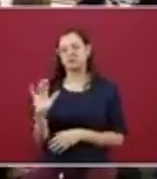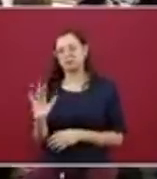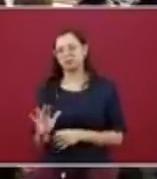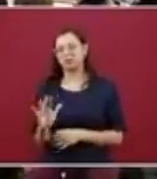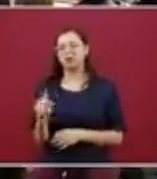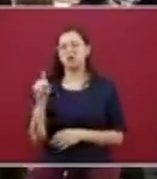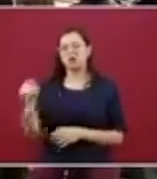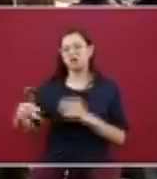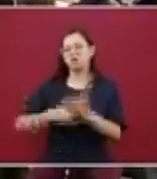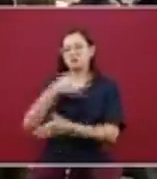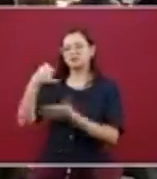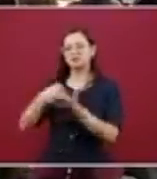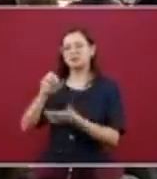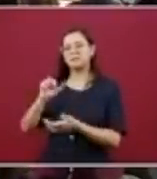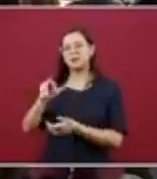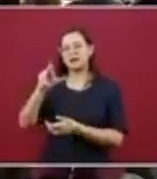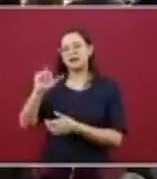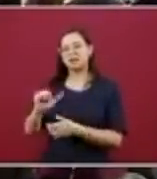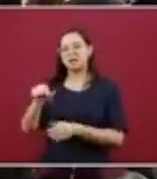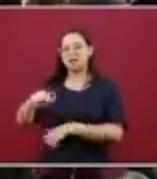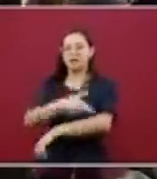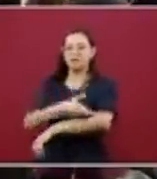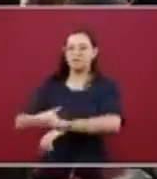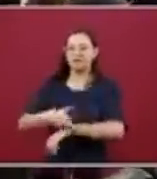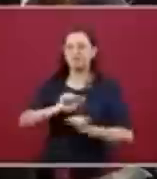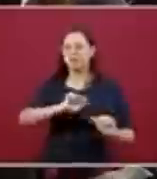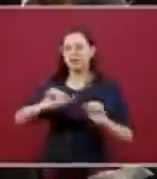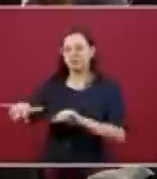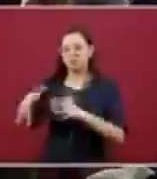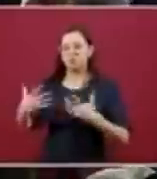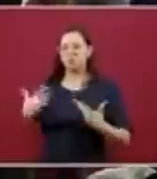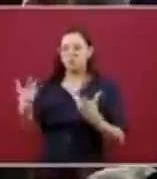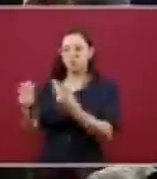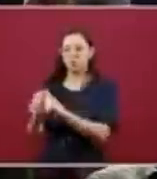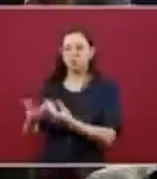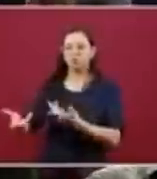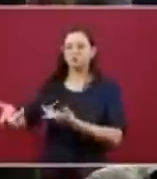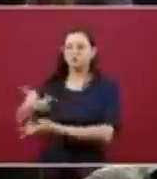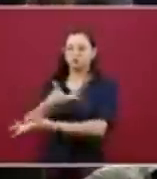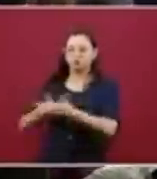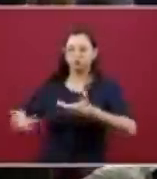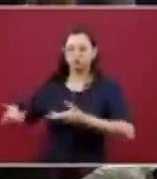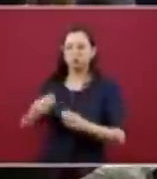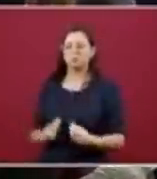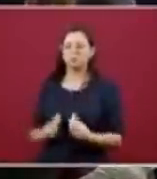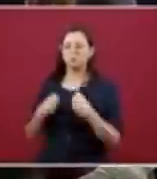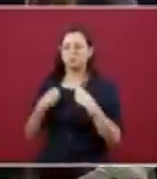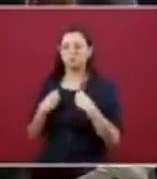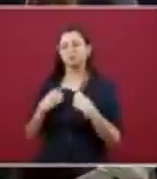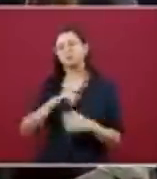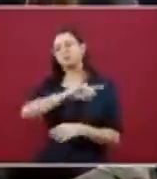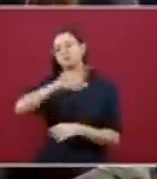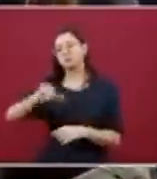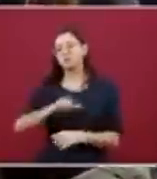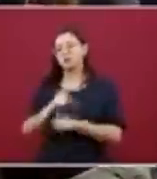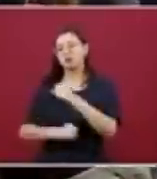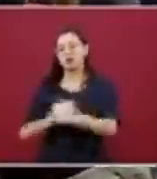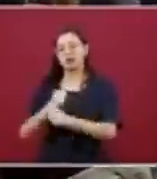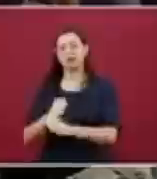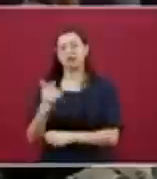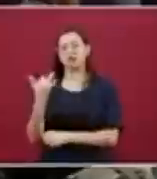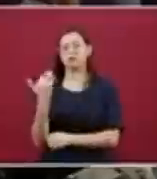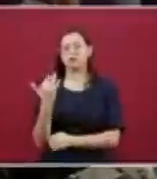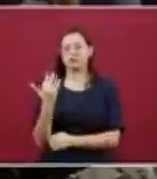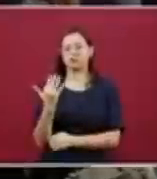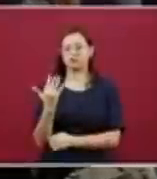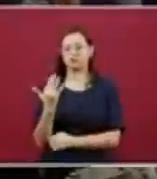Islas Marías las primeras familias de los presos a vivir con los sentenciados. En el 50, en la década en la